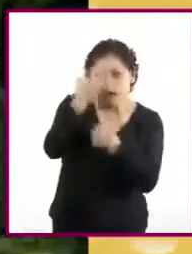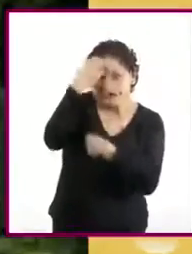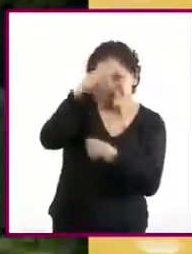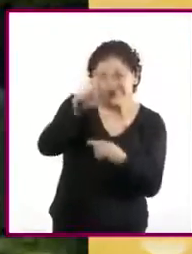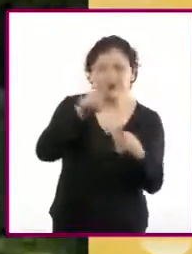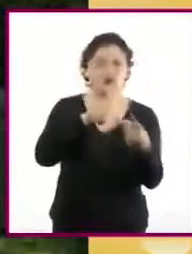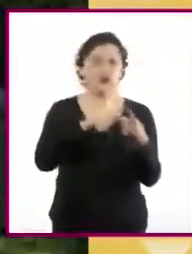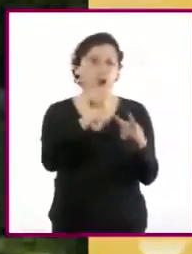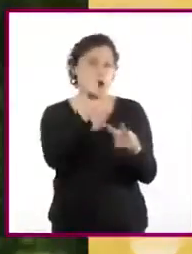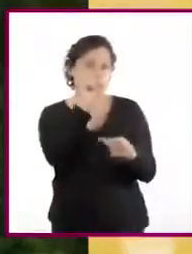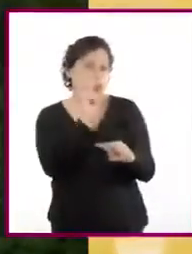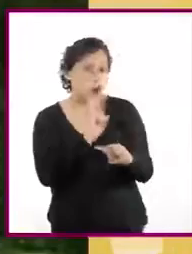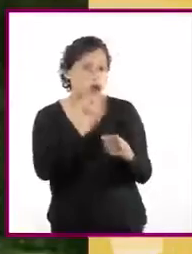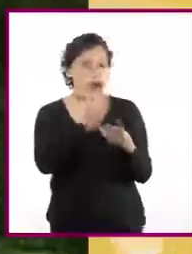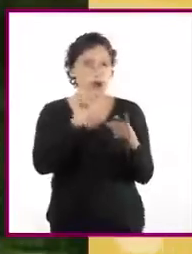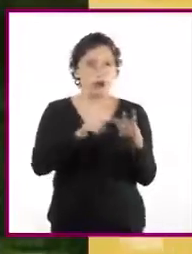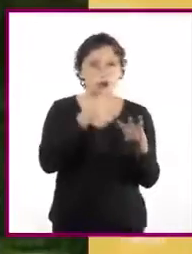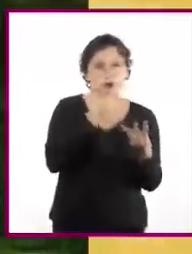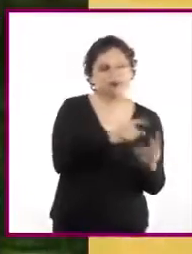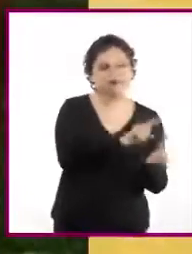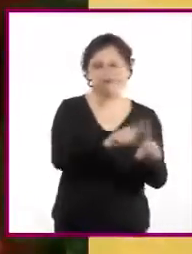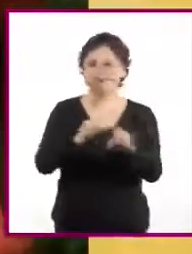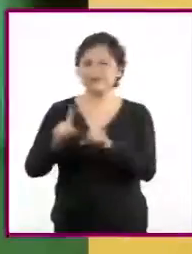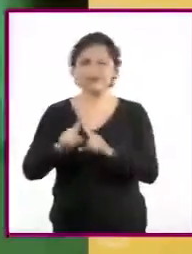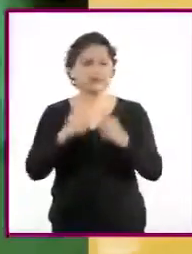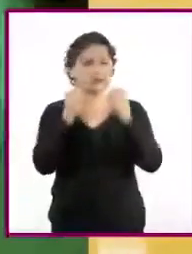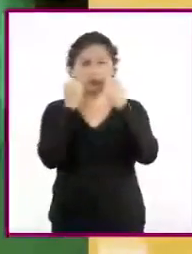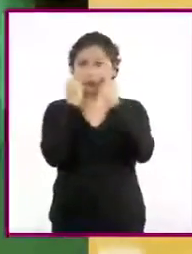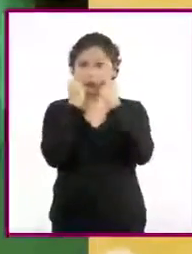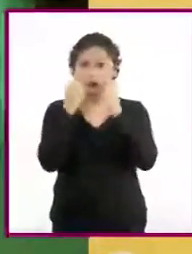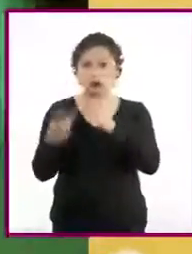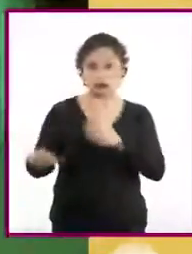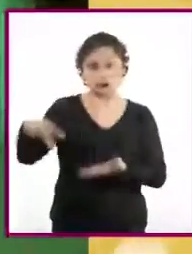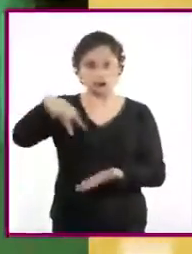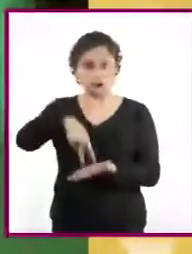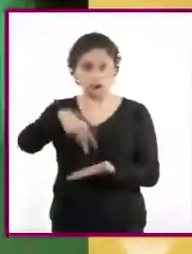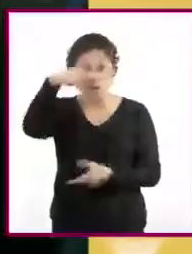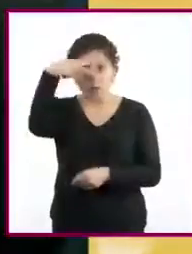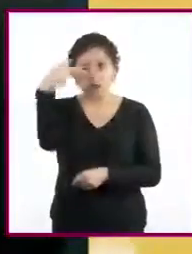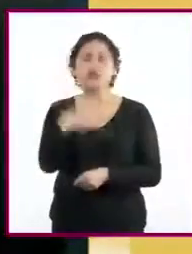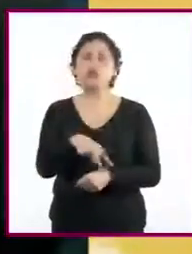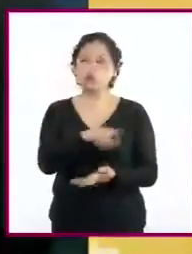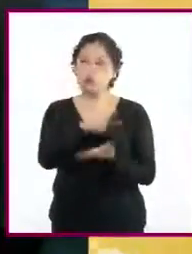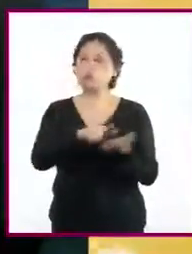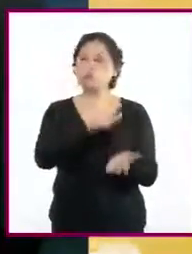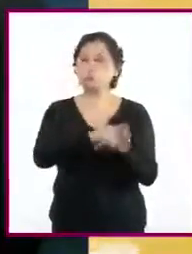a su protección. Basta solo con estar dentro del territorio mexicano.